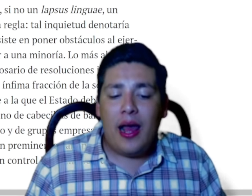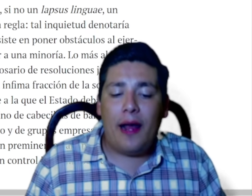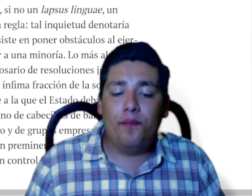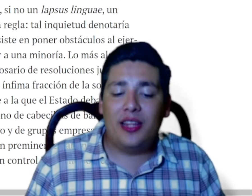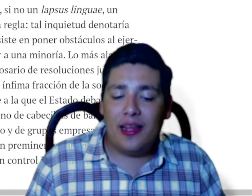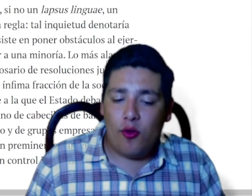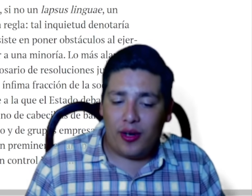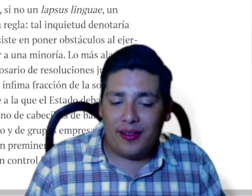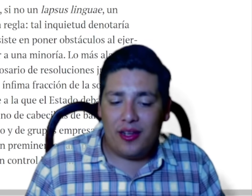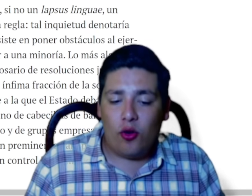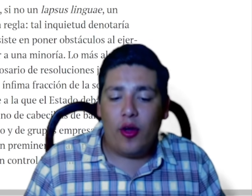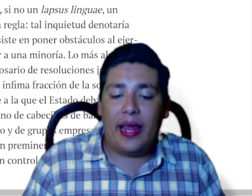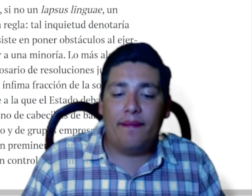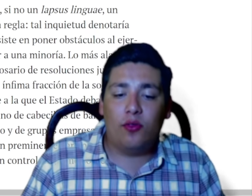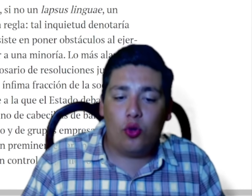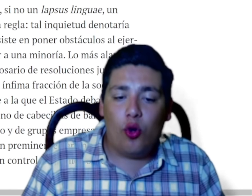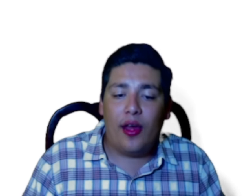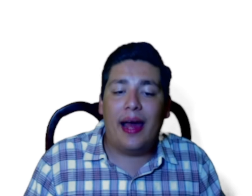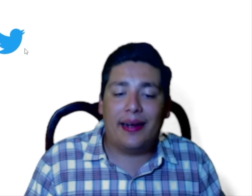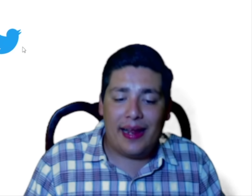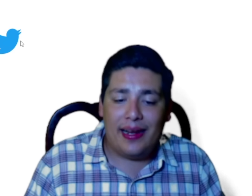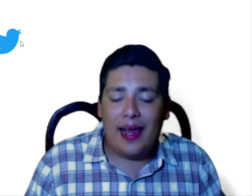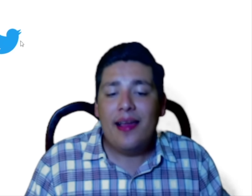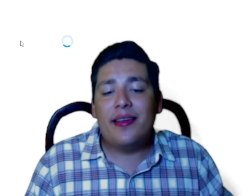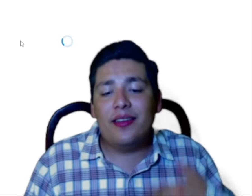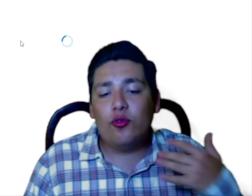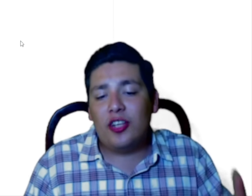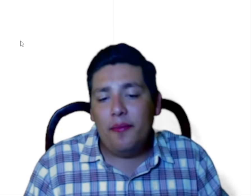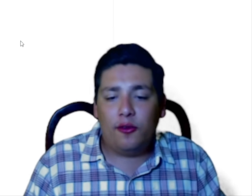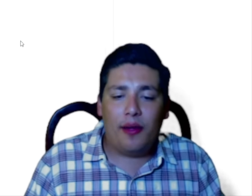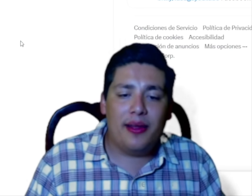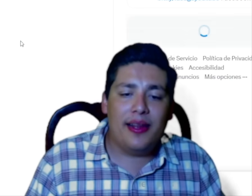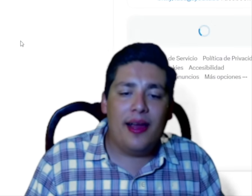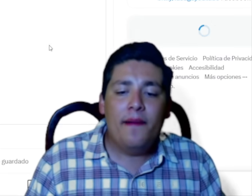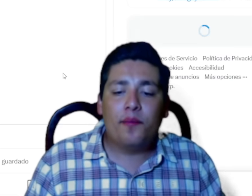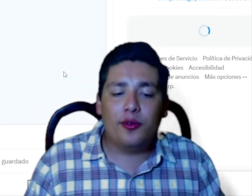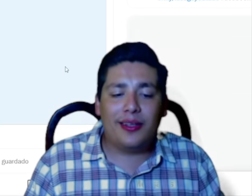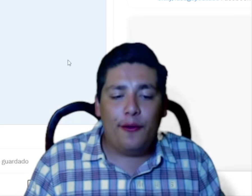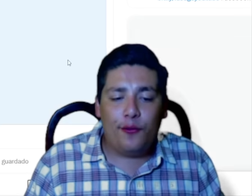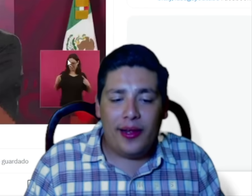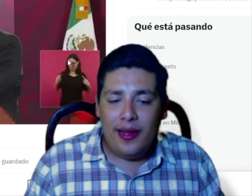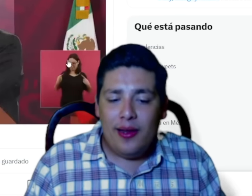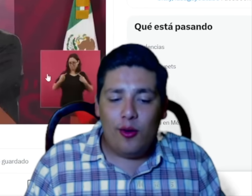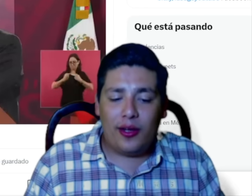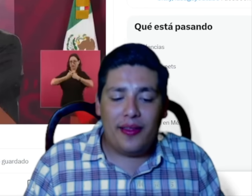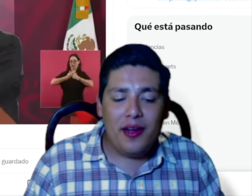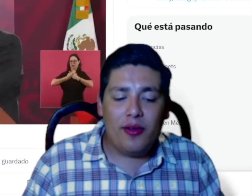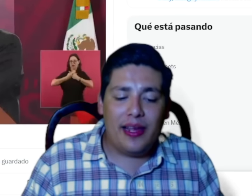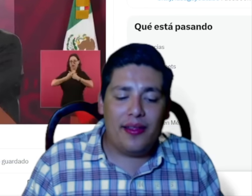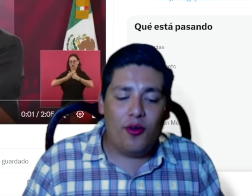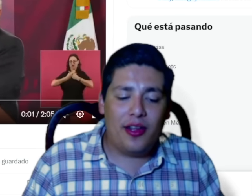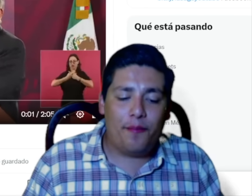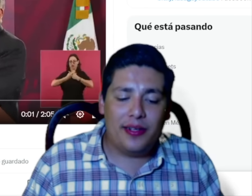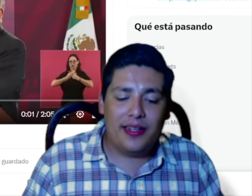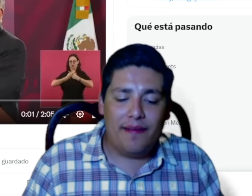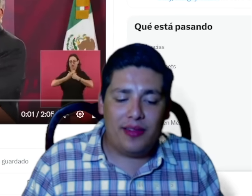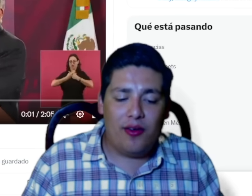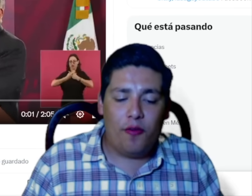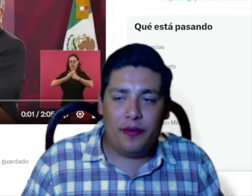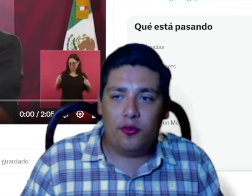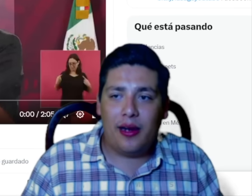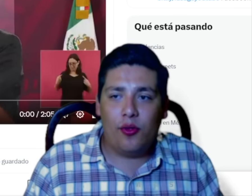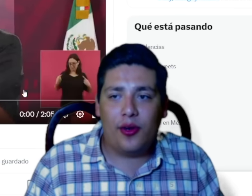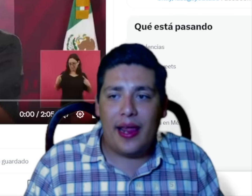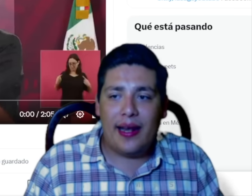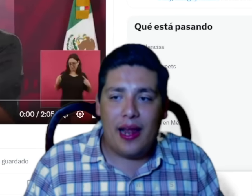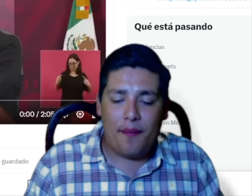exabrupto antidemocrático en toda regla. Y escuchemos, familia, pues qué fue lo que dijo el día de hoy el presidente